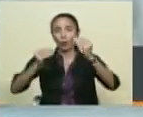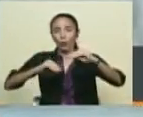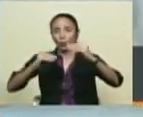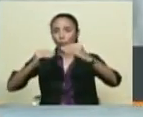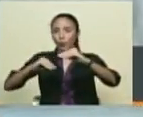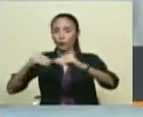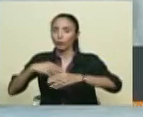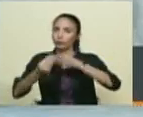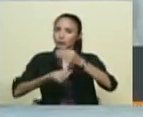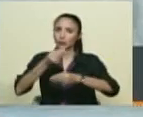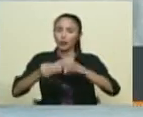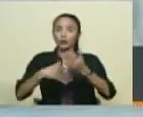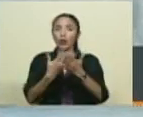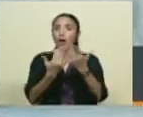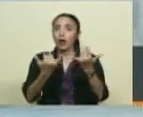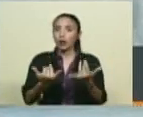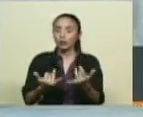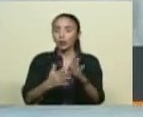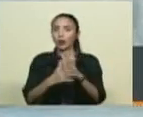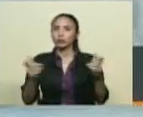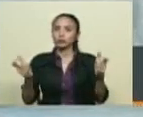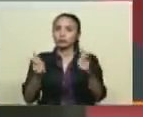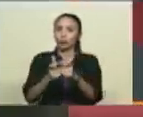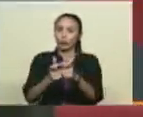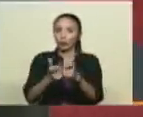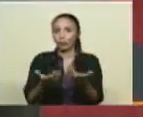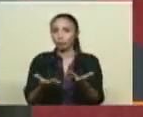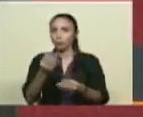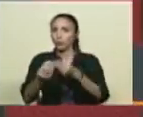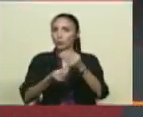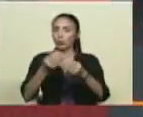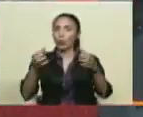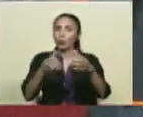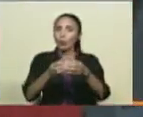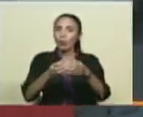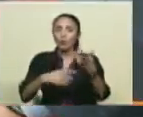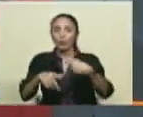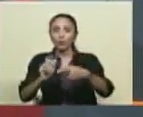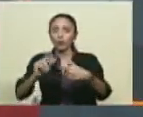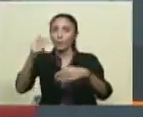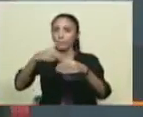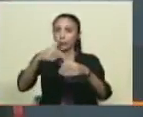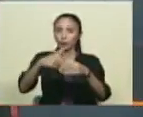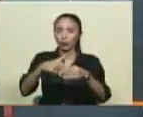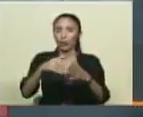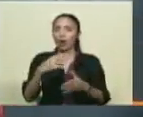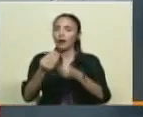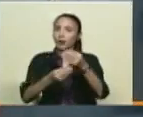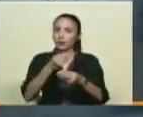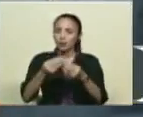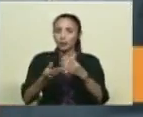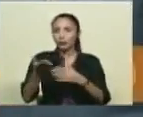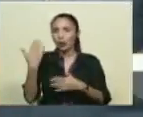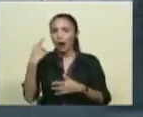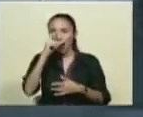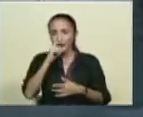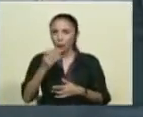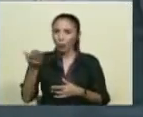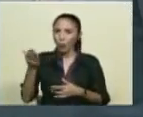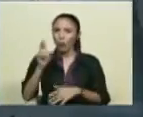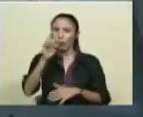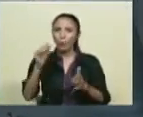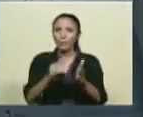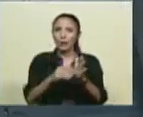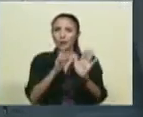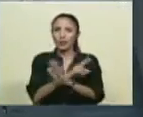logros que se han obtenido producto del acuerdo del recorte de petróleo alcanzado en noviembre del año 2016.